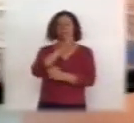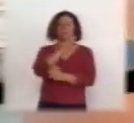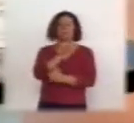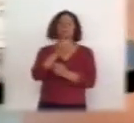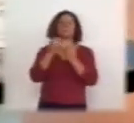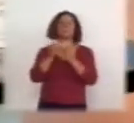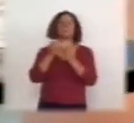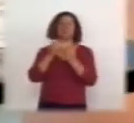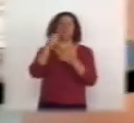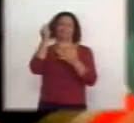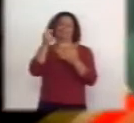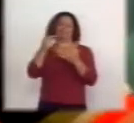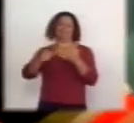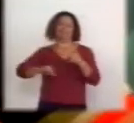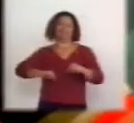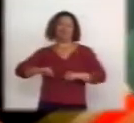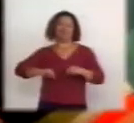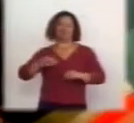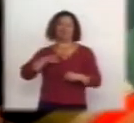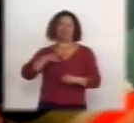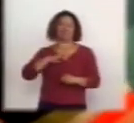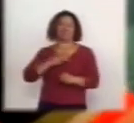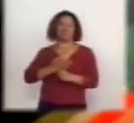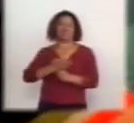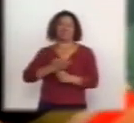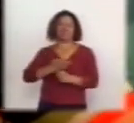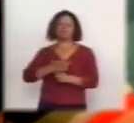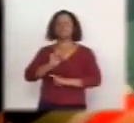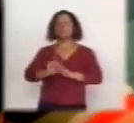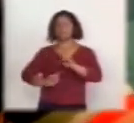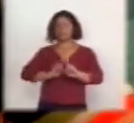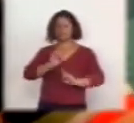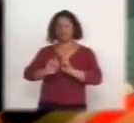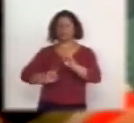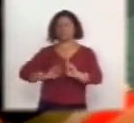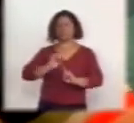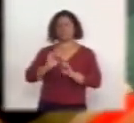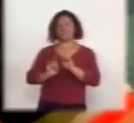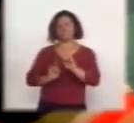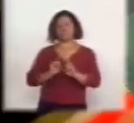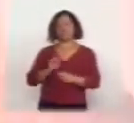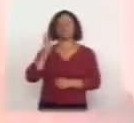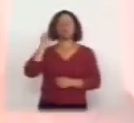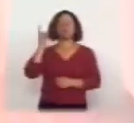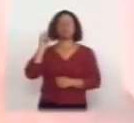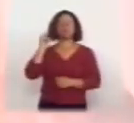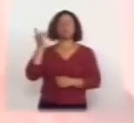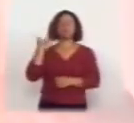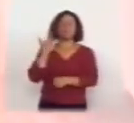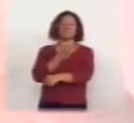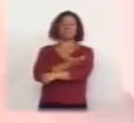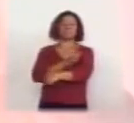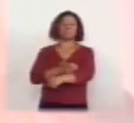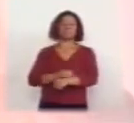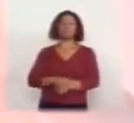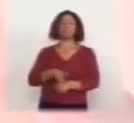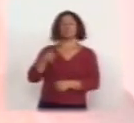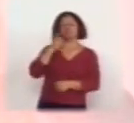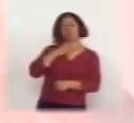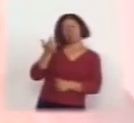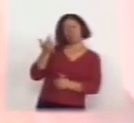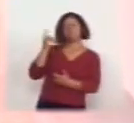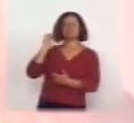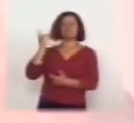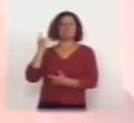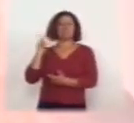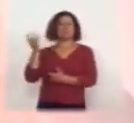eventos que tenemos en pie, de eventos deportivos. Claro. Y esperemos que nos acompañen. Cuando tú dices esperemos que nos acompañen,